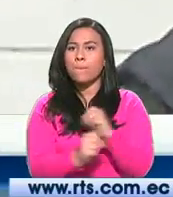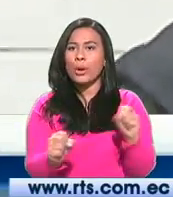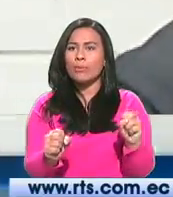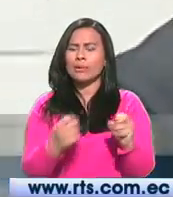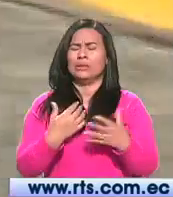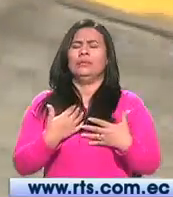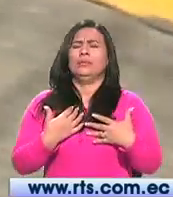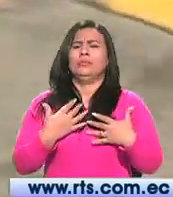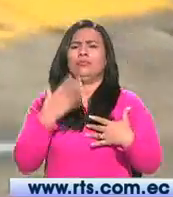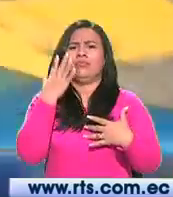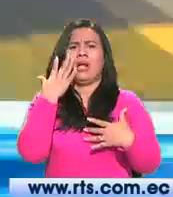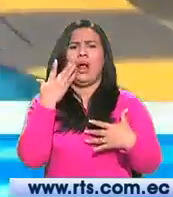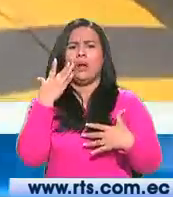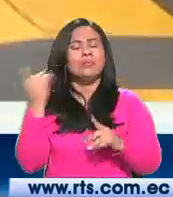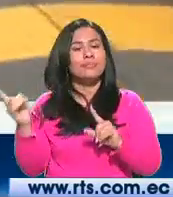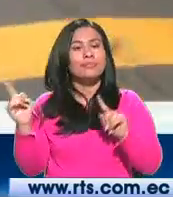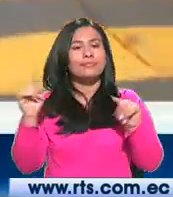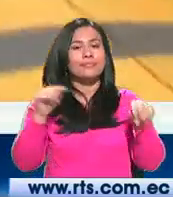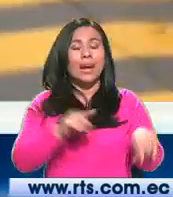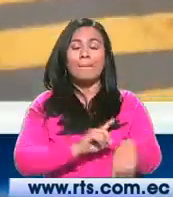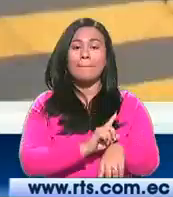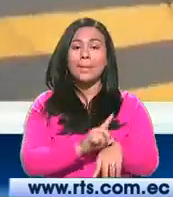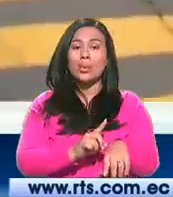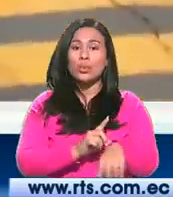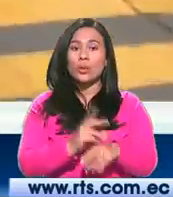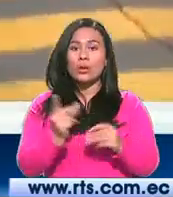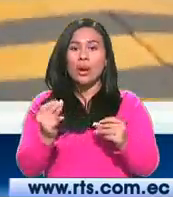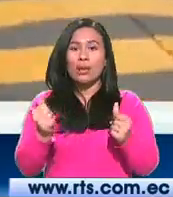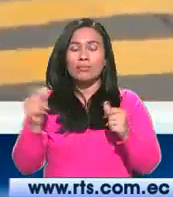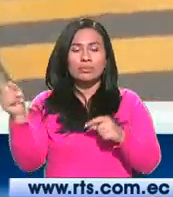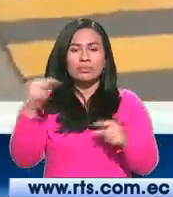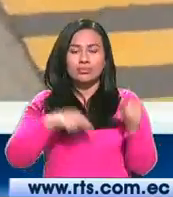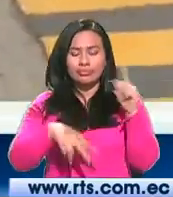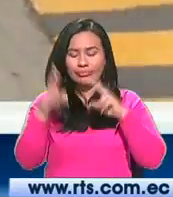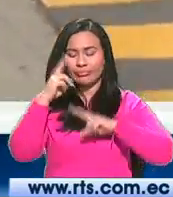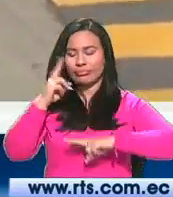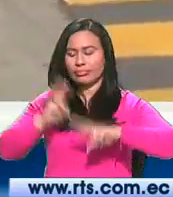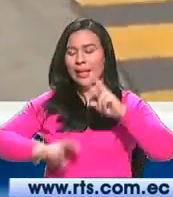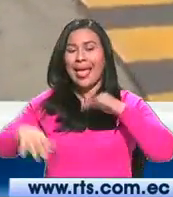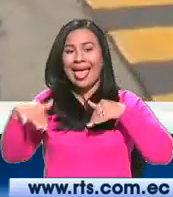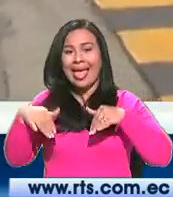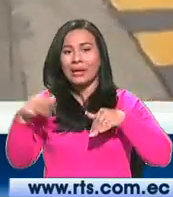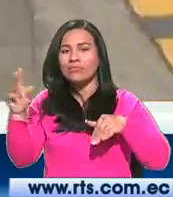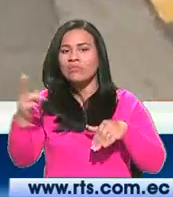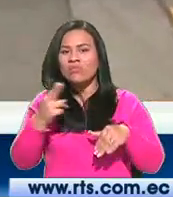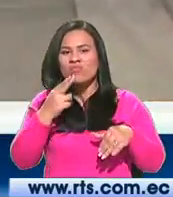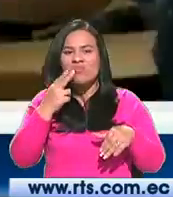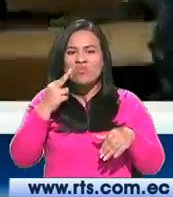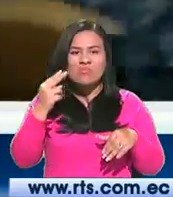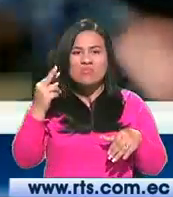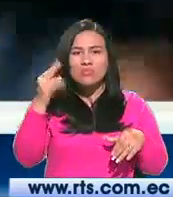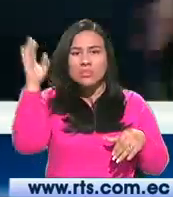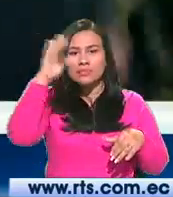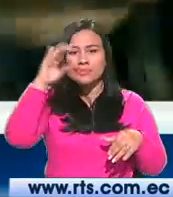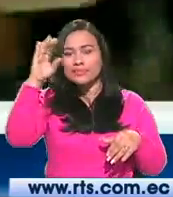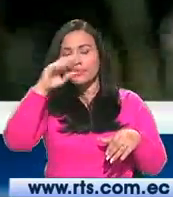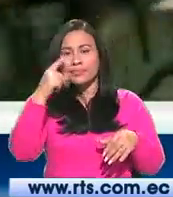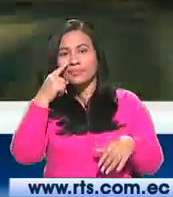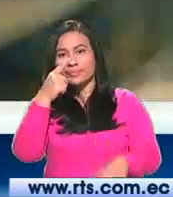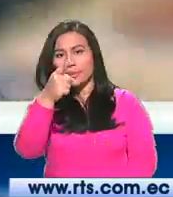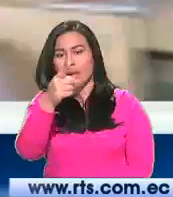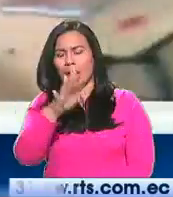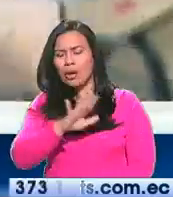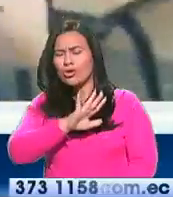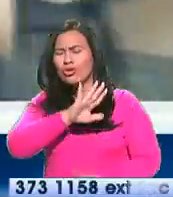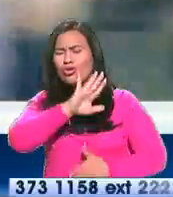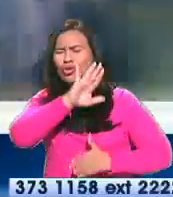unidad educativa. En cuestión de pocos minutos, el personal del grupo de intervención y rescate arribó al lugar para proceder a la